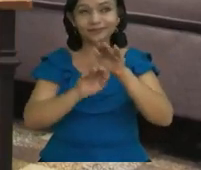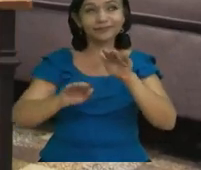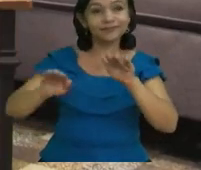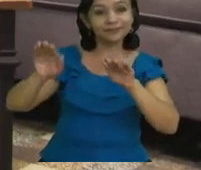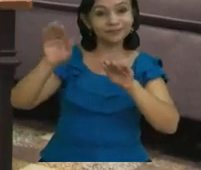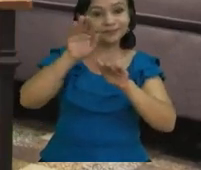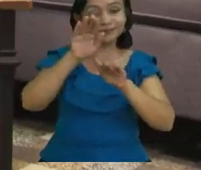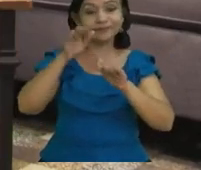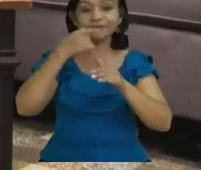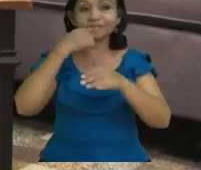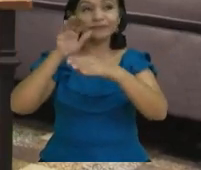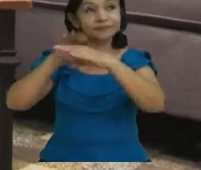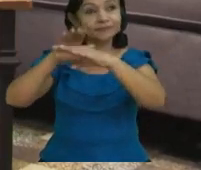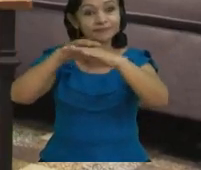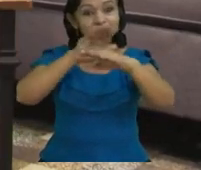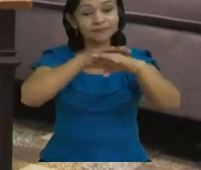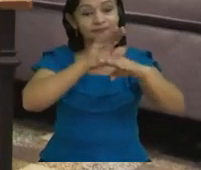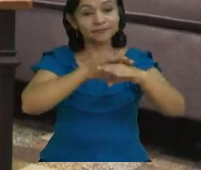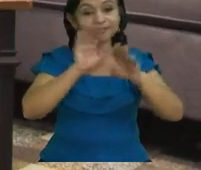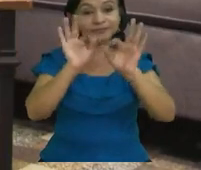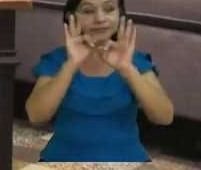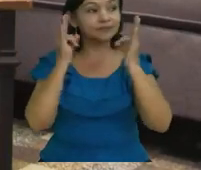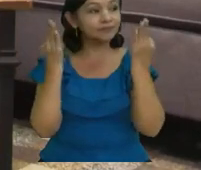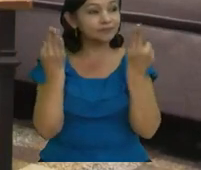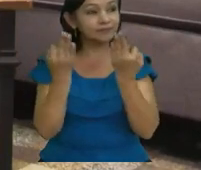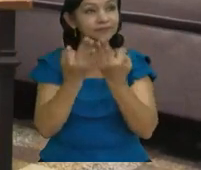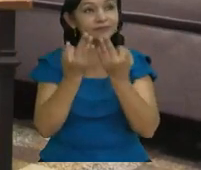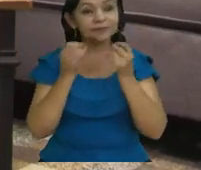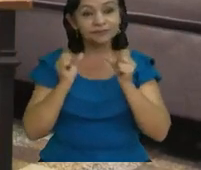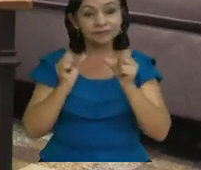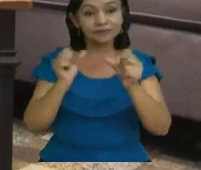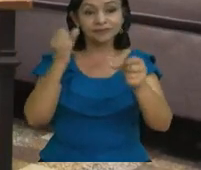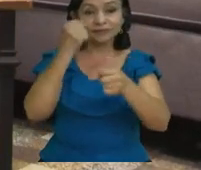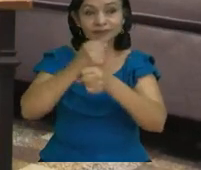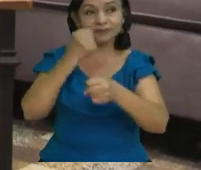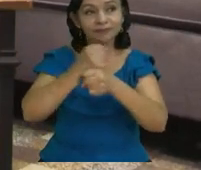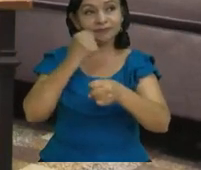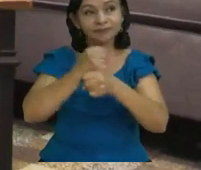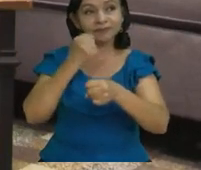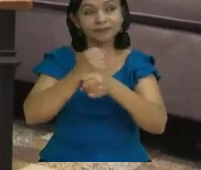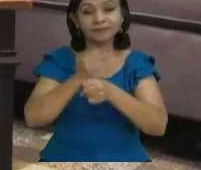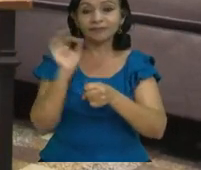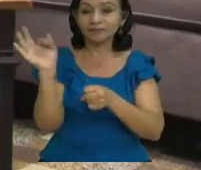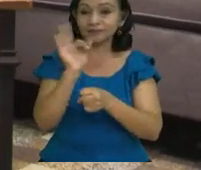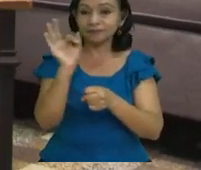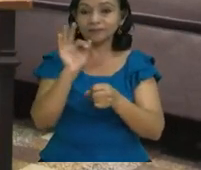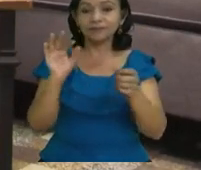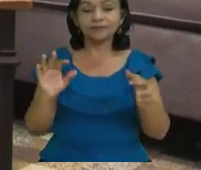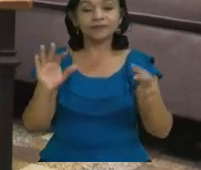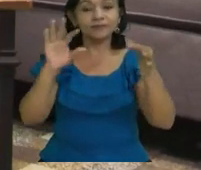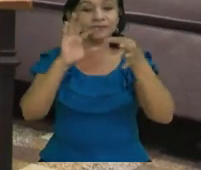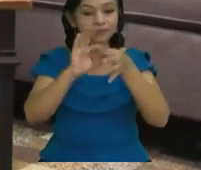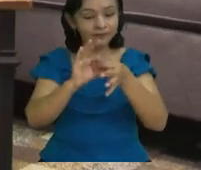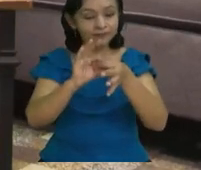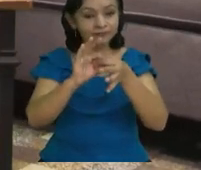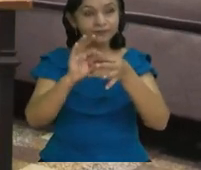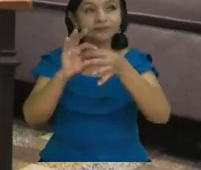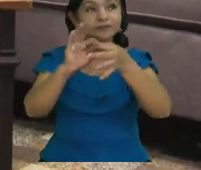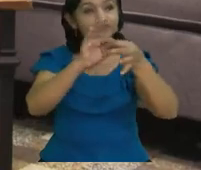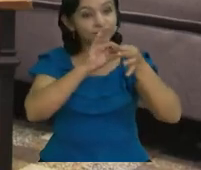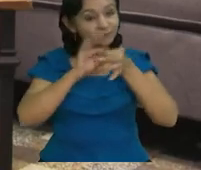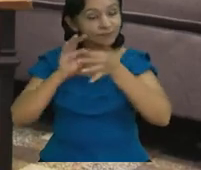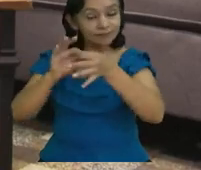pues invitar a nuestras familias nicaragüenses a seguir trabajando en este proceso de trabajar de manera conjunta, de trabajar, okay, de manera